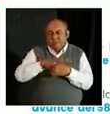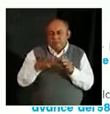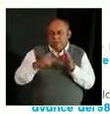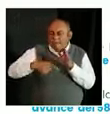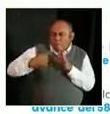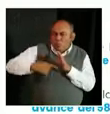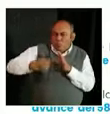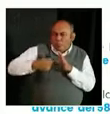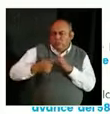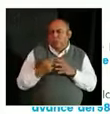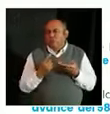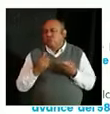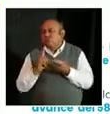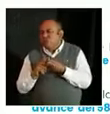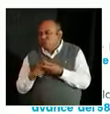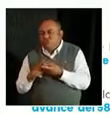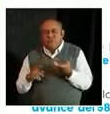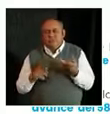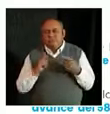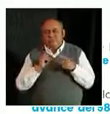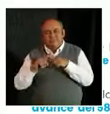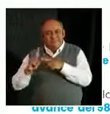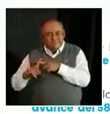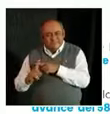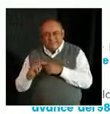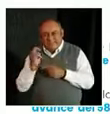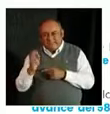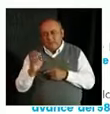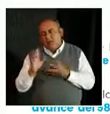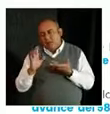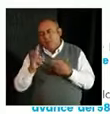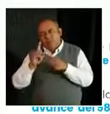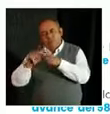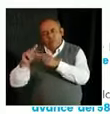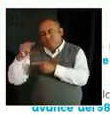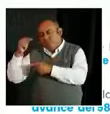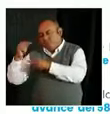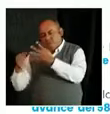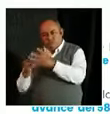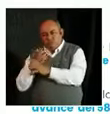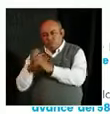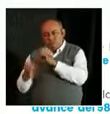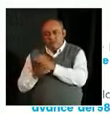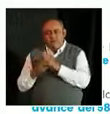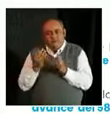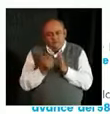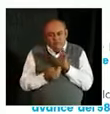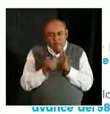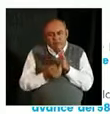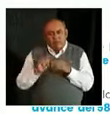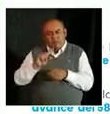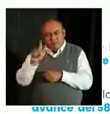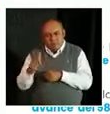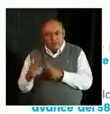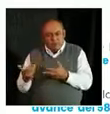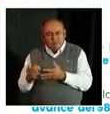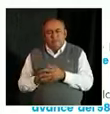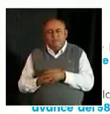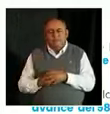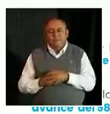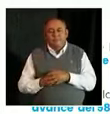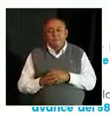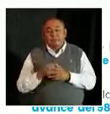obras auxiliares o obras complementarias del acueducto. Y estamos en la primera etapa ya del proceso